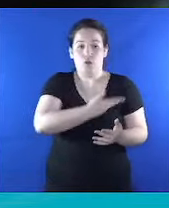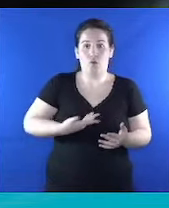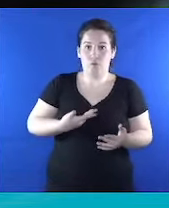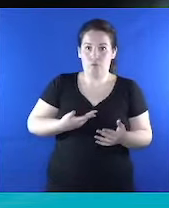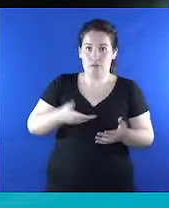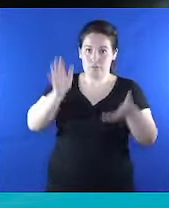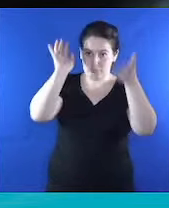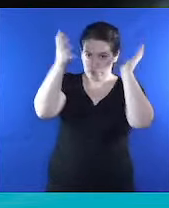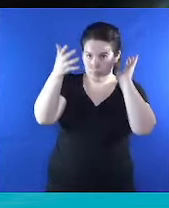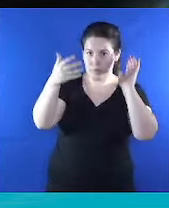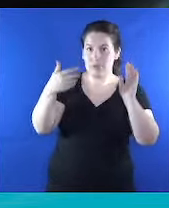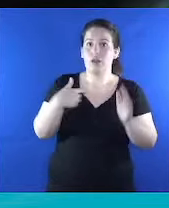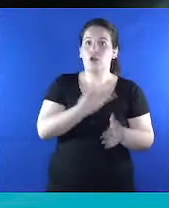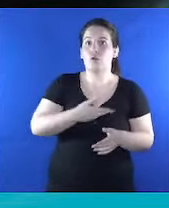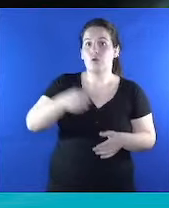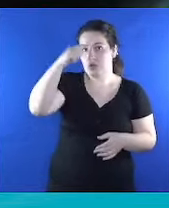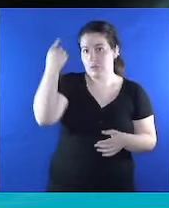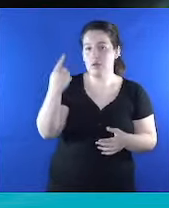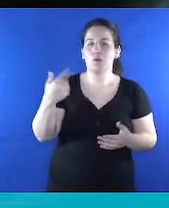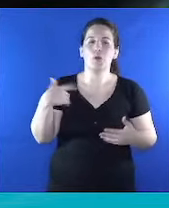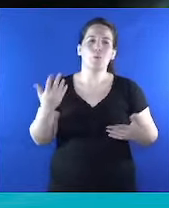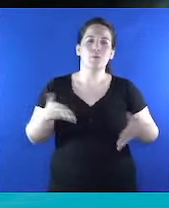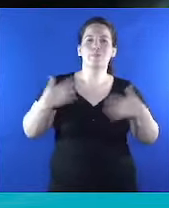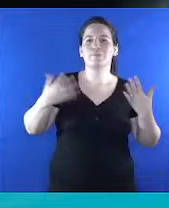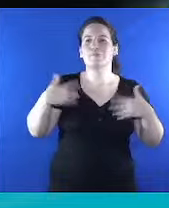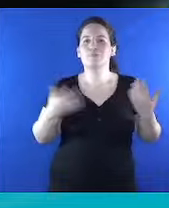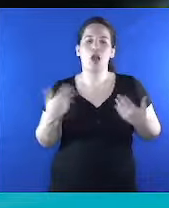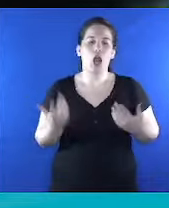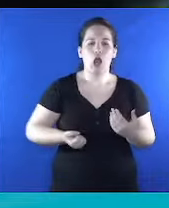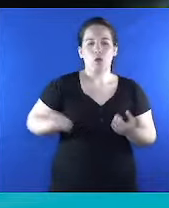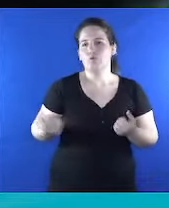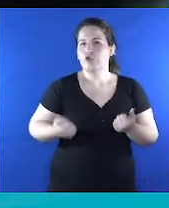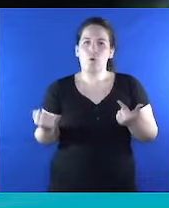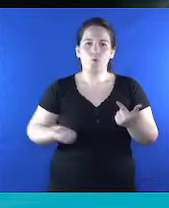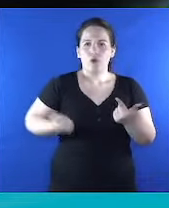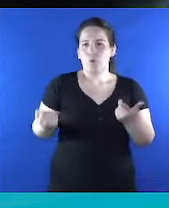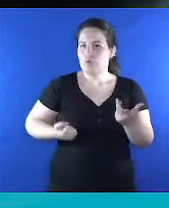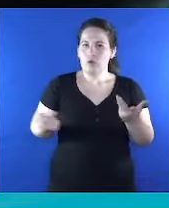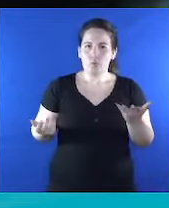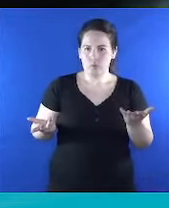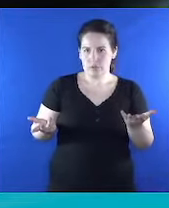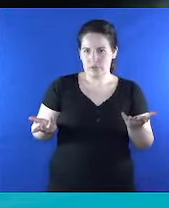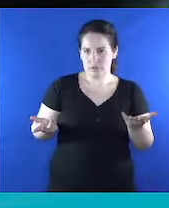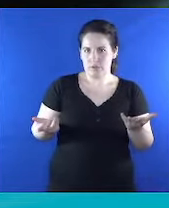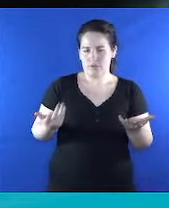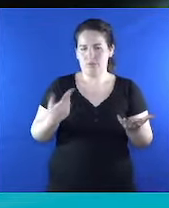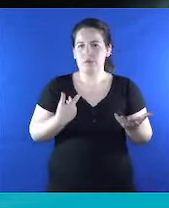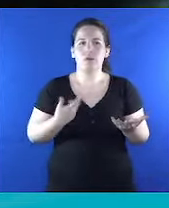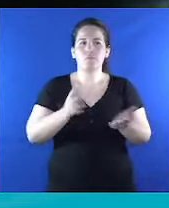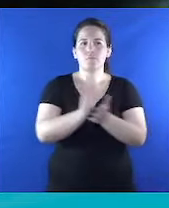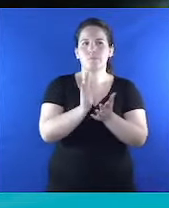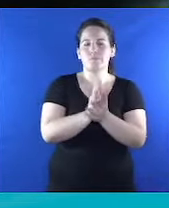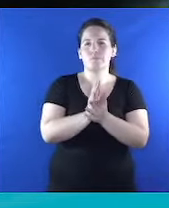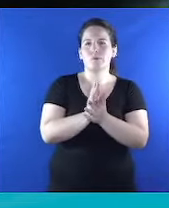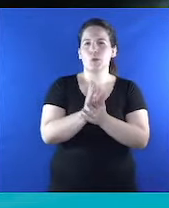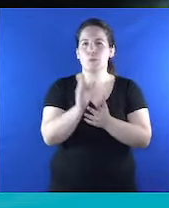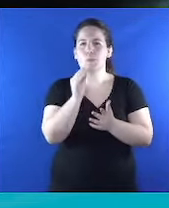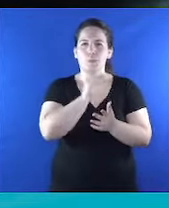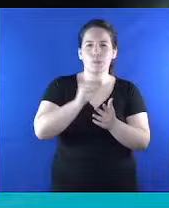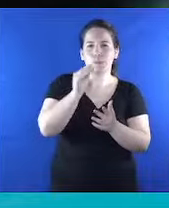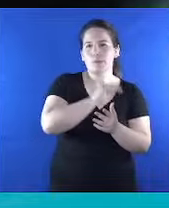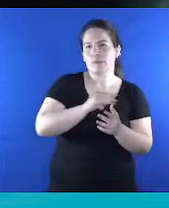nacional o sus representante acá se van a glori de todos los ajustes que fueron haciendo y disfrazan atrás de